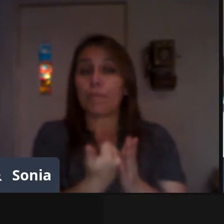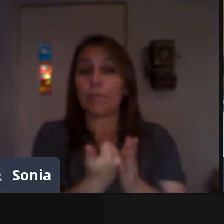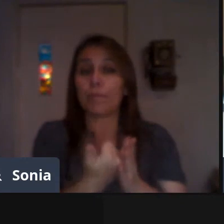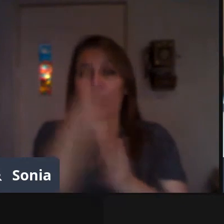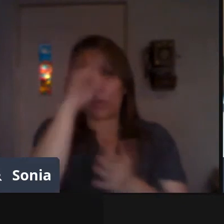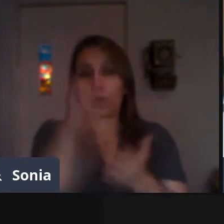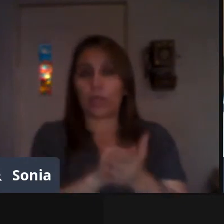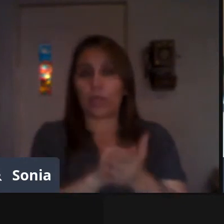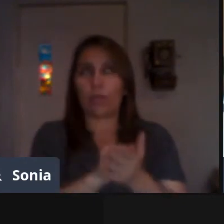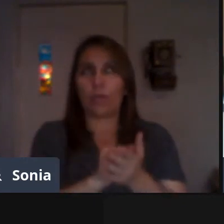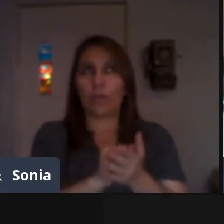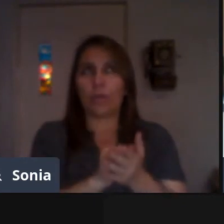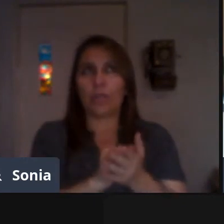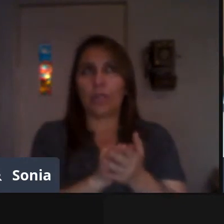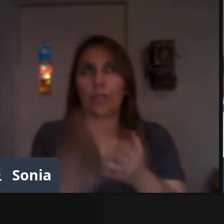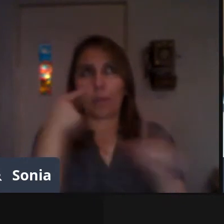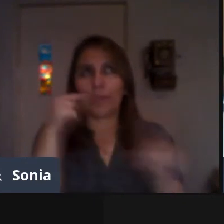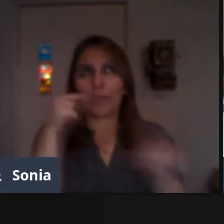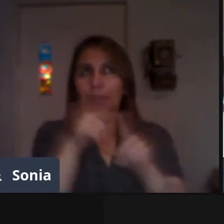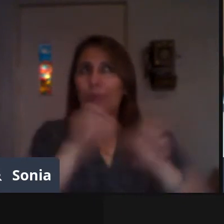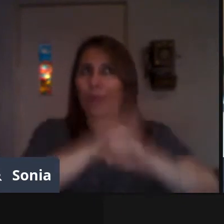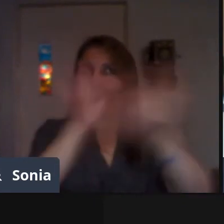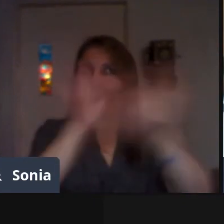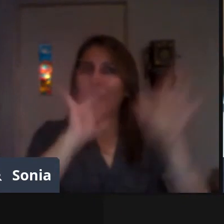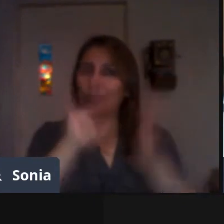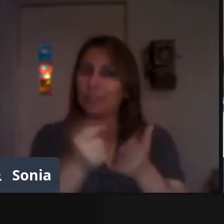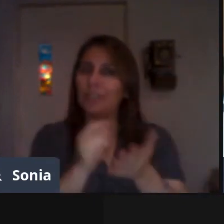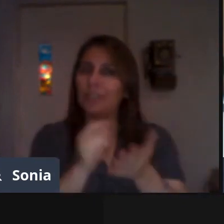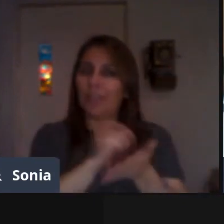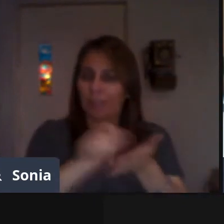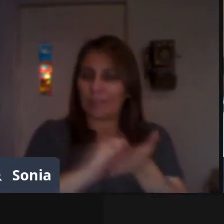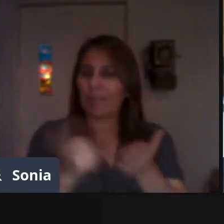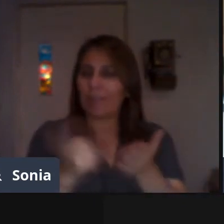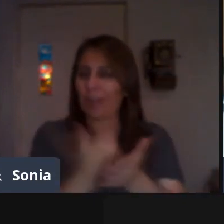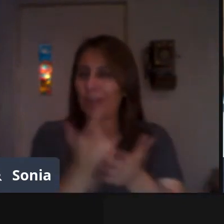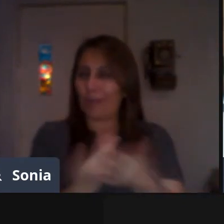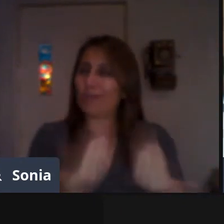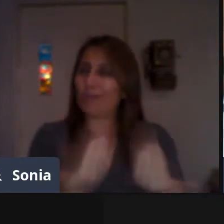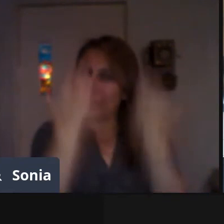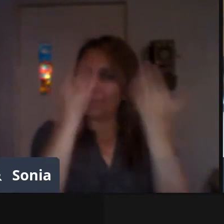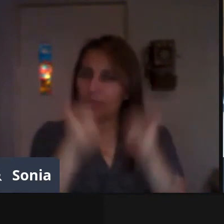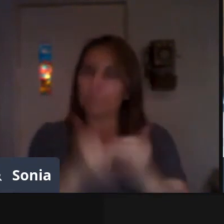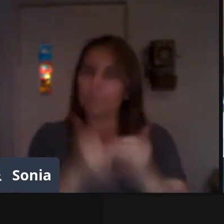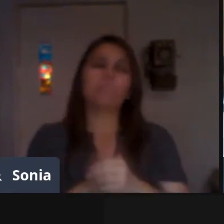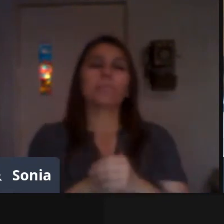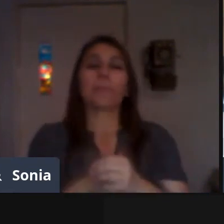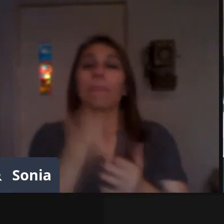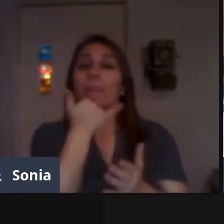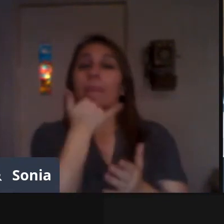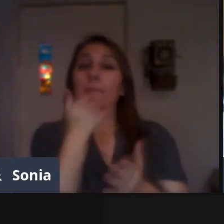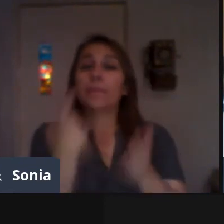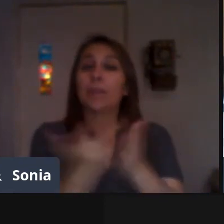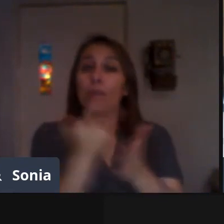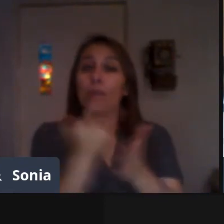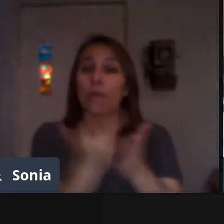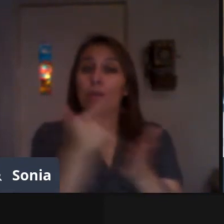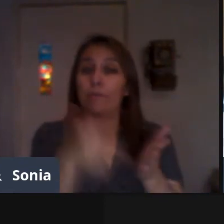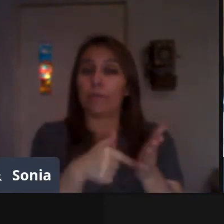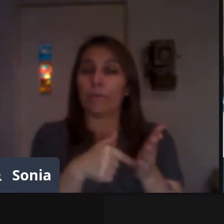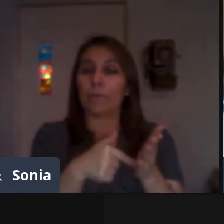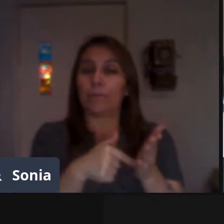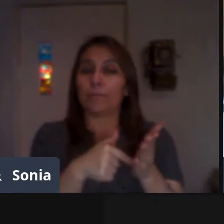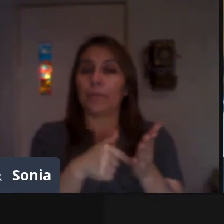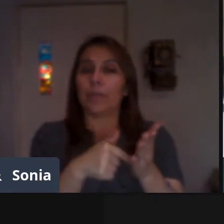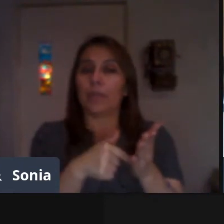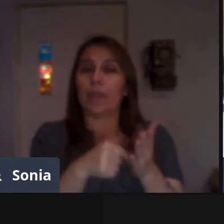un poco y eso y muy particular el libro ha llegado a una juventud